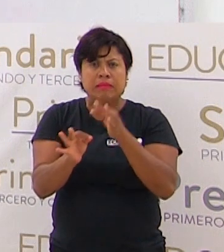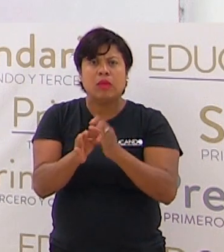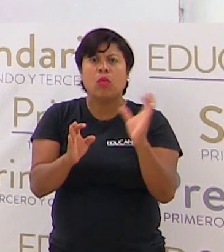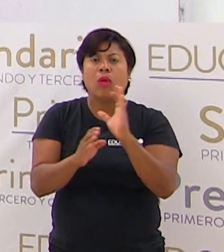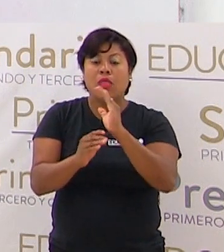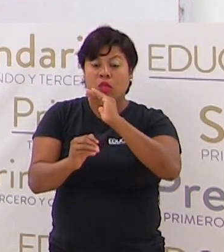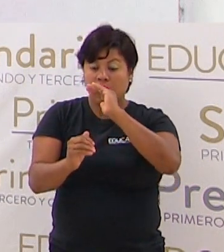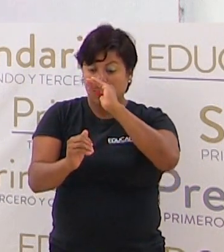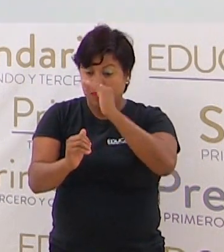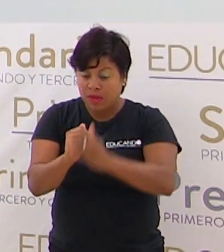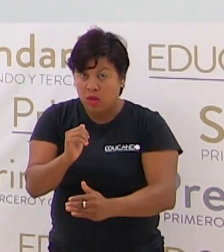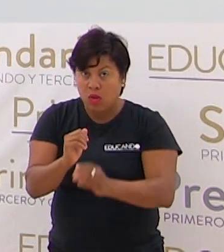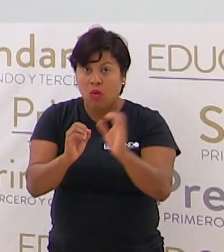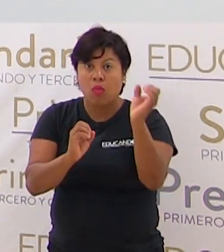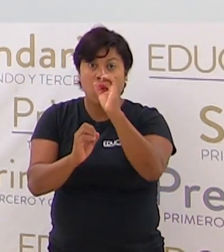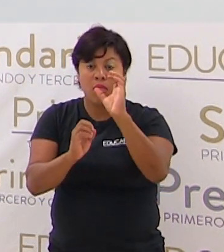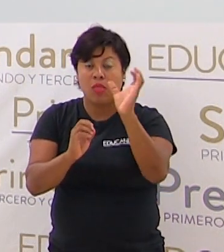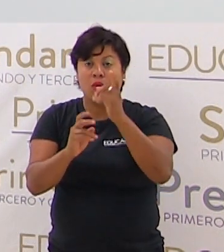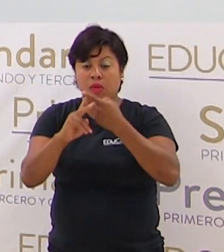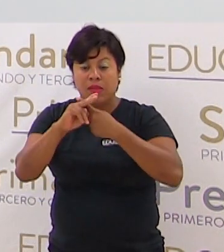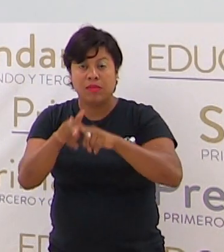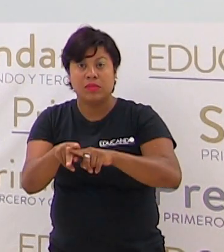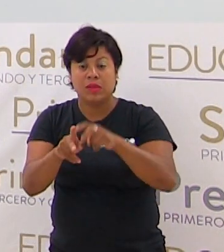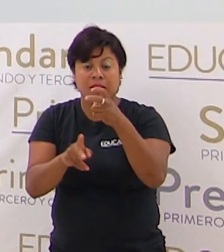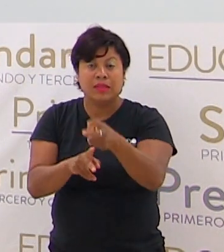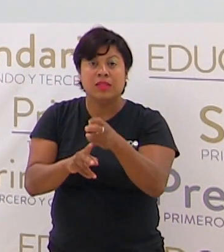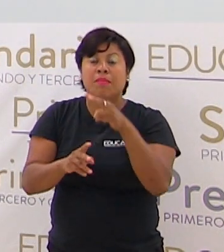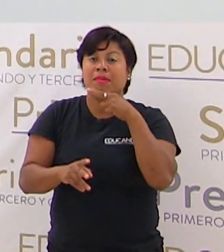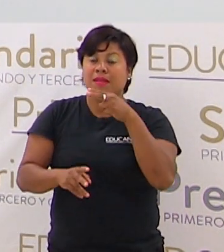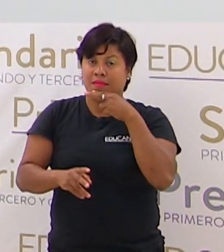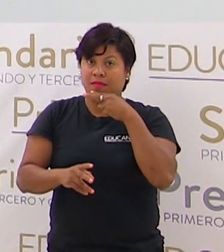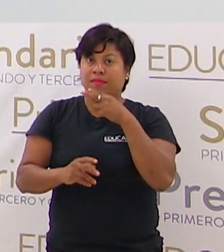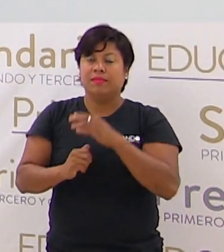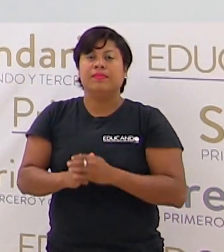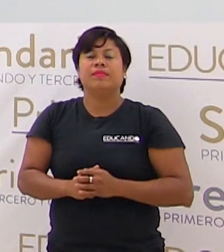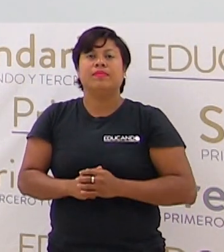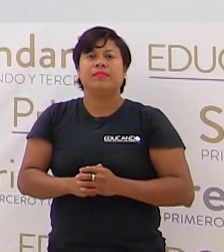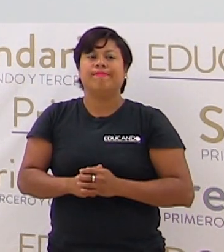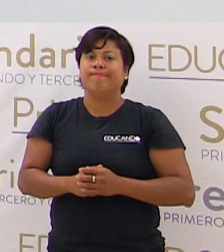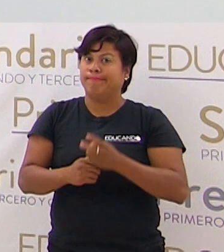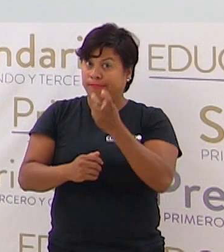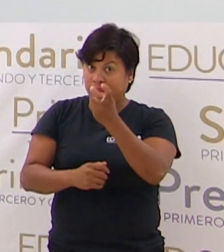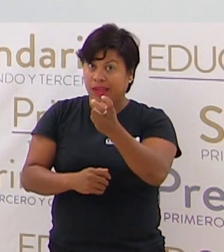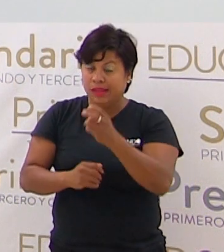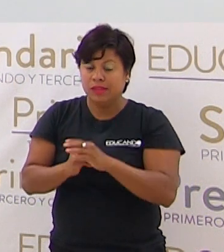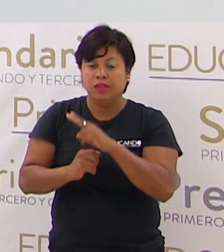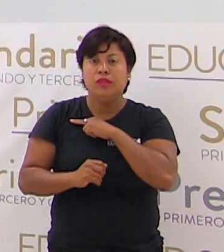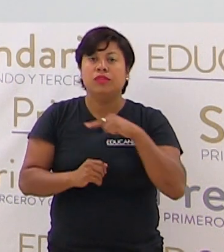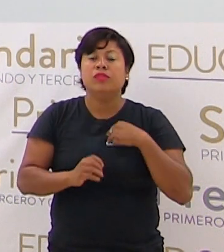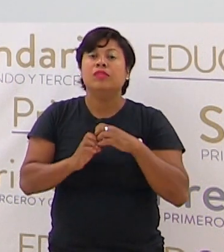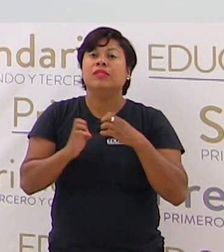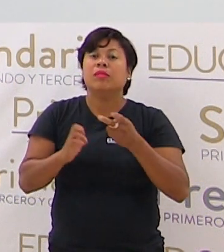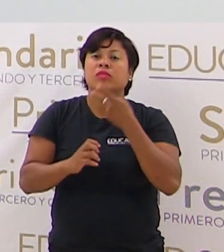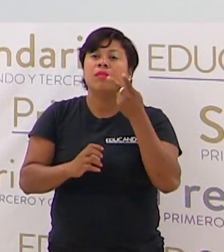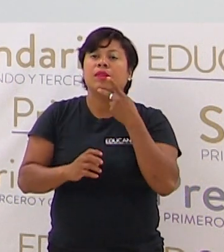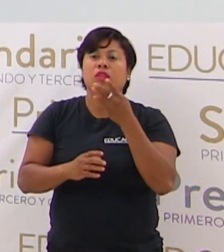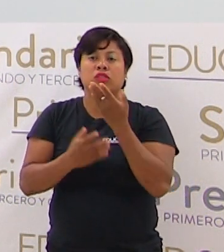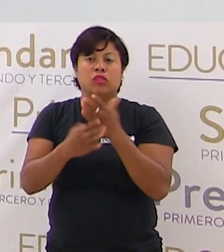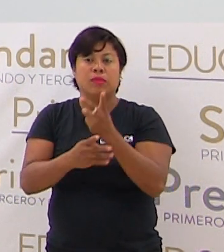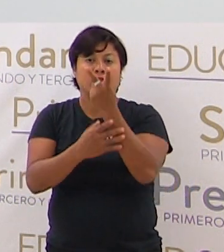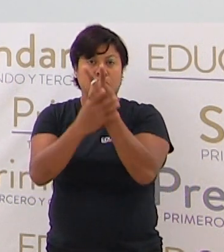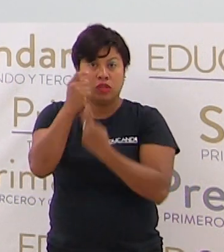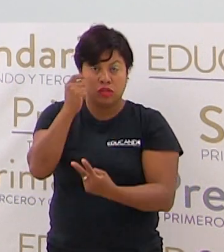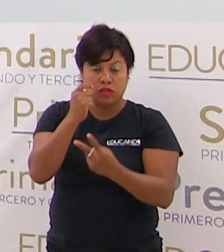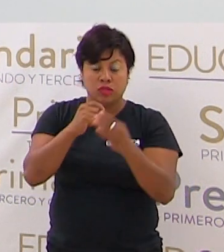cuándo inició y cuándo terminó la acción del verbo. Obviamente estamos hablando de estos